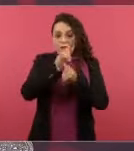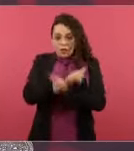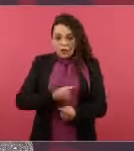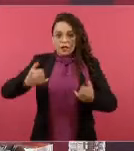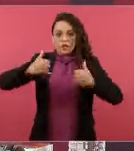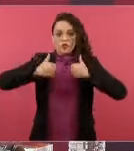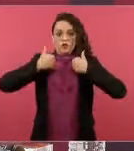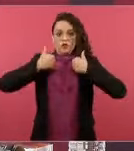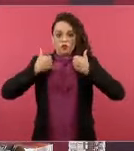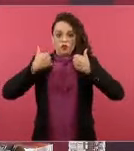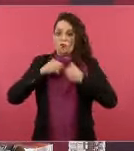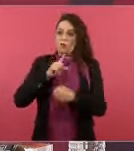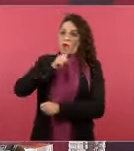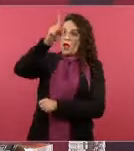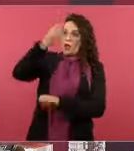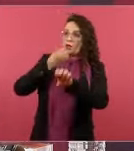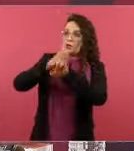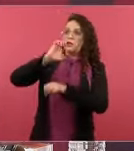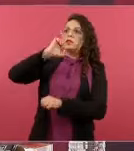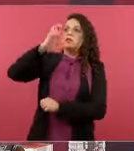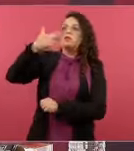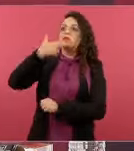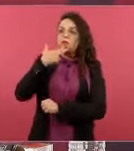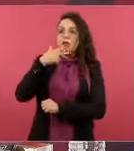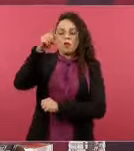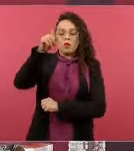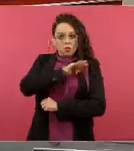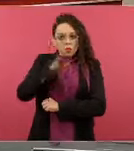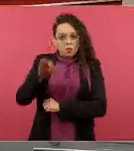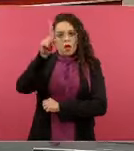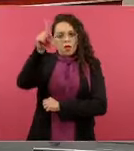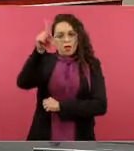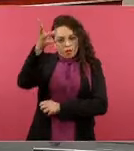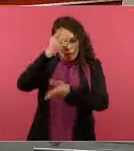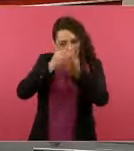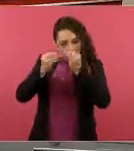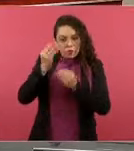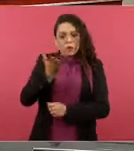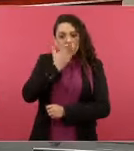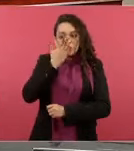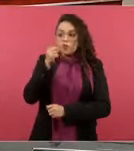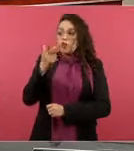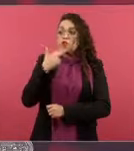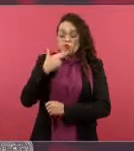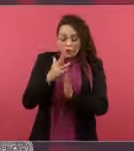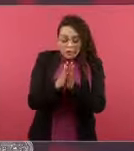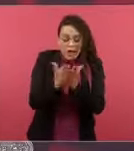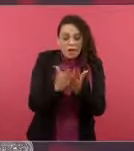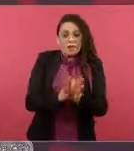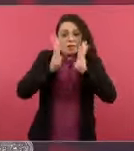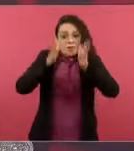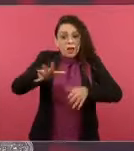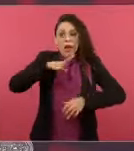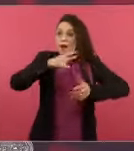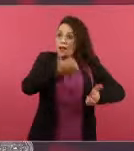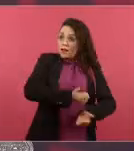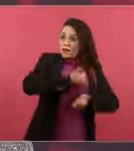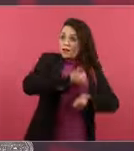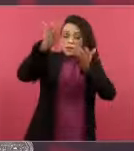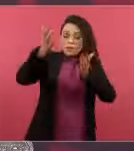Chihuahua puedan estudiar con los libros que ya están en su estado, que ya los tienen ahí y que puedan aprovechar todas